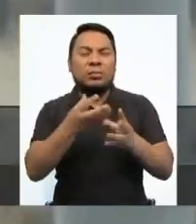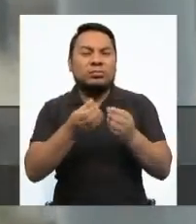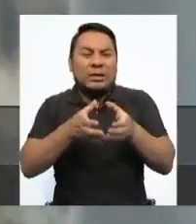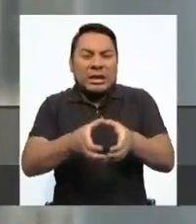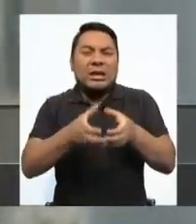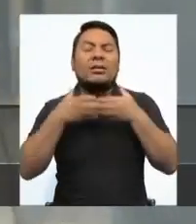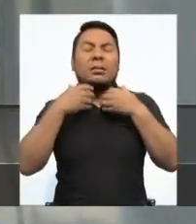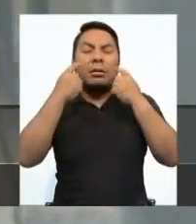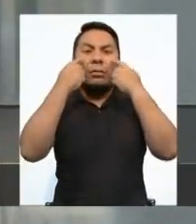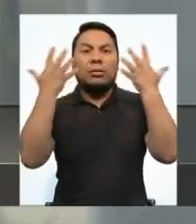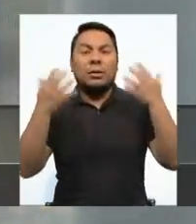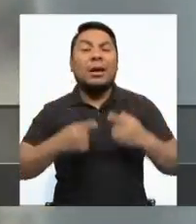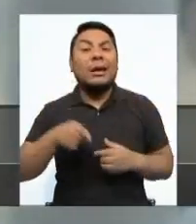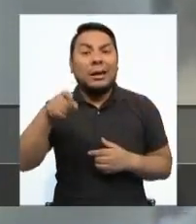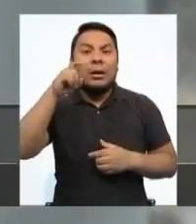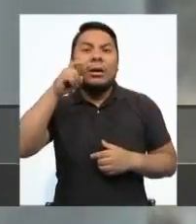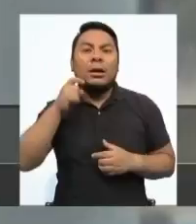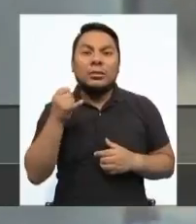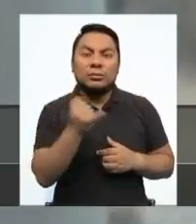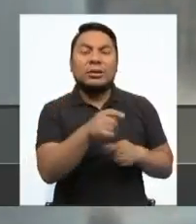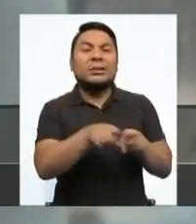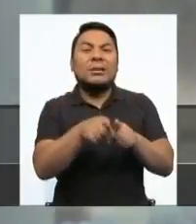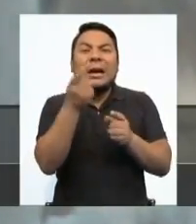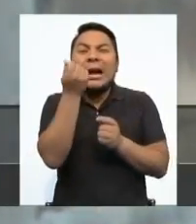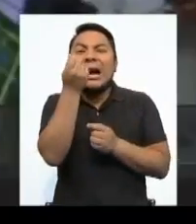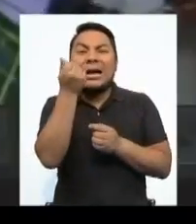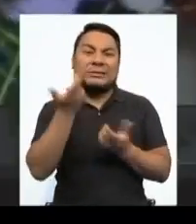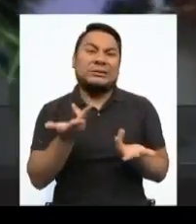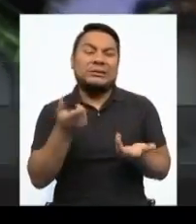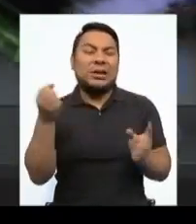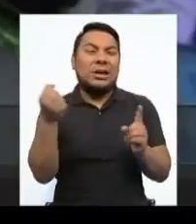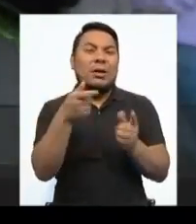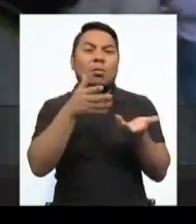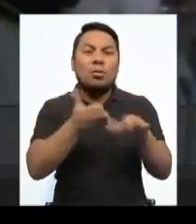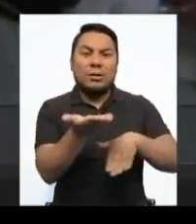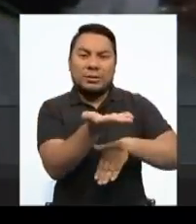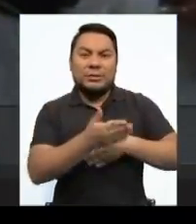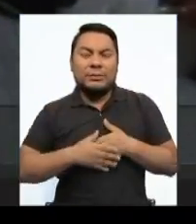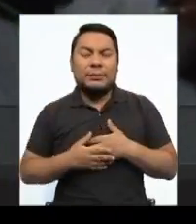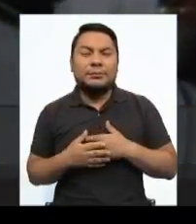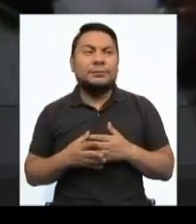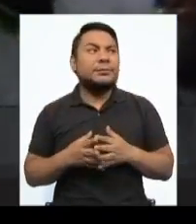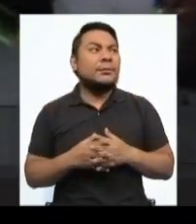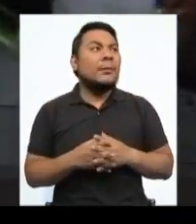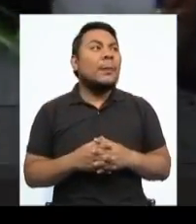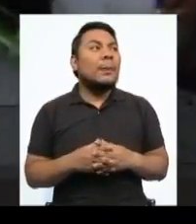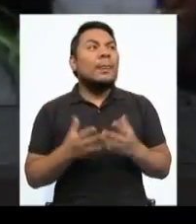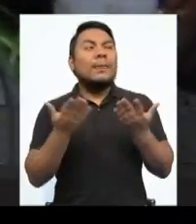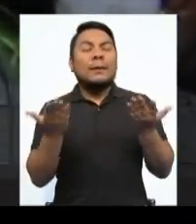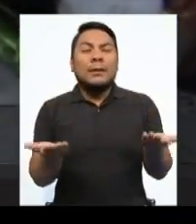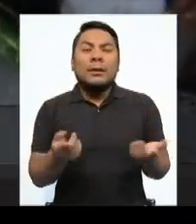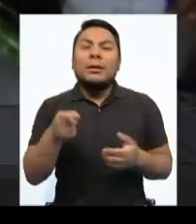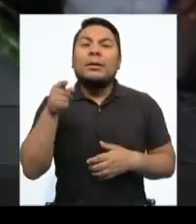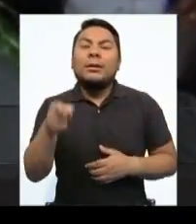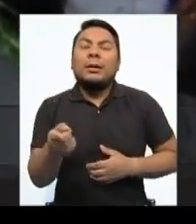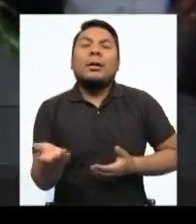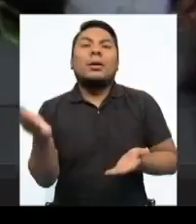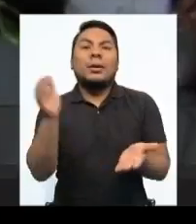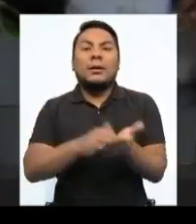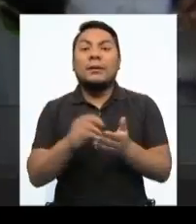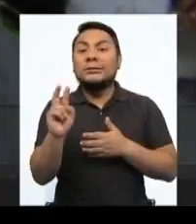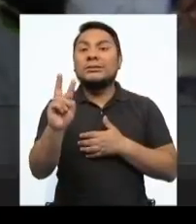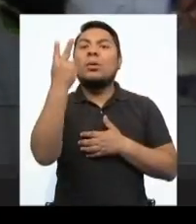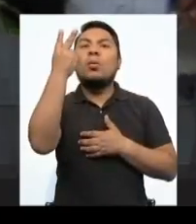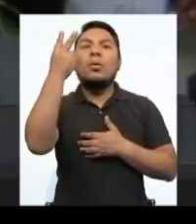Pozo son violación sexual e intento de feminicidio. Y no es coincidencia que este sea el segundo juicio